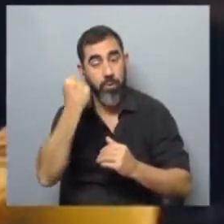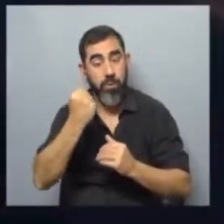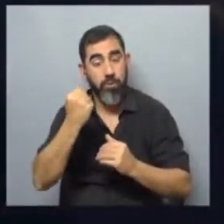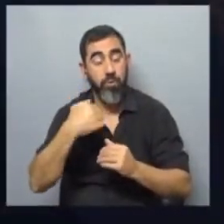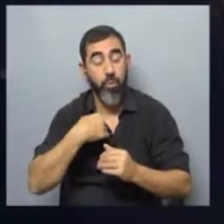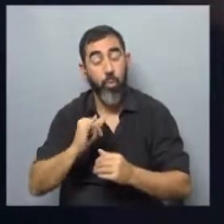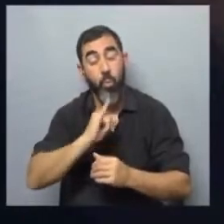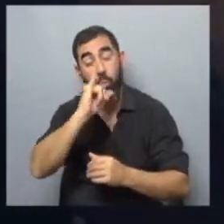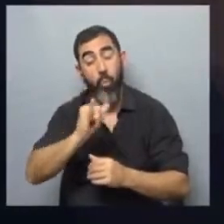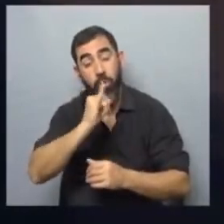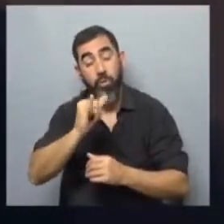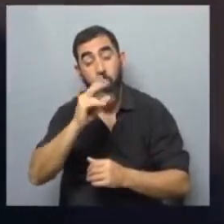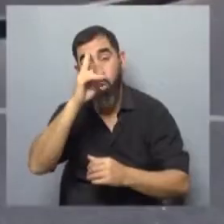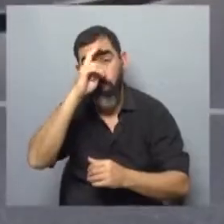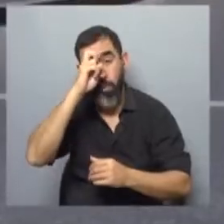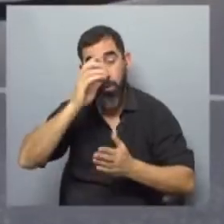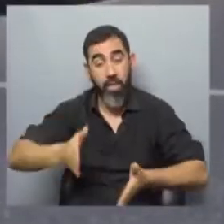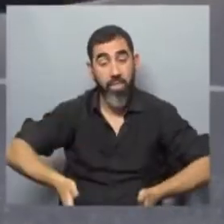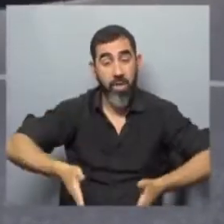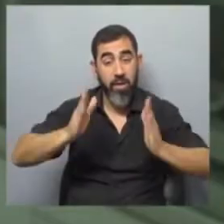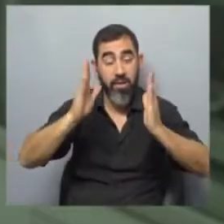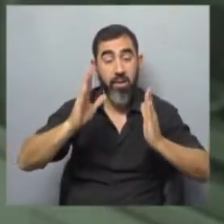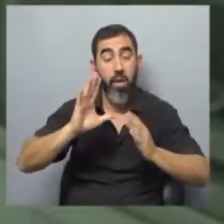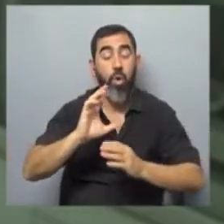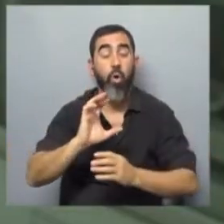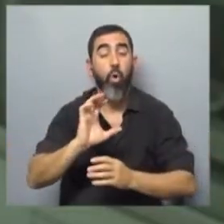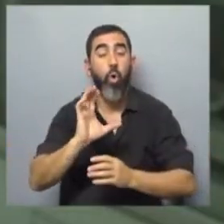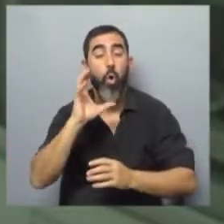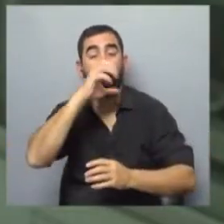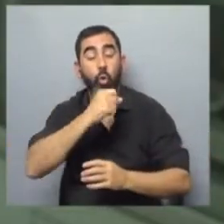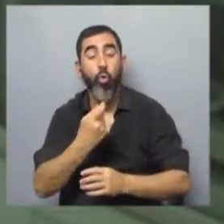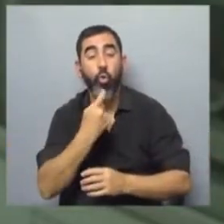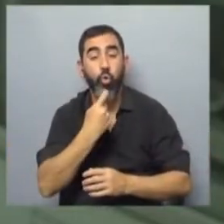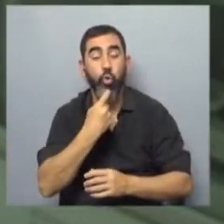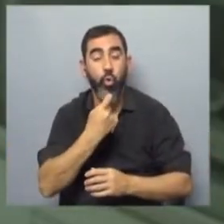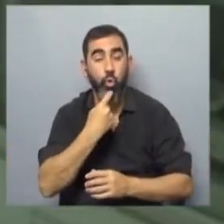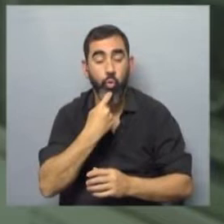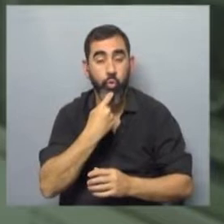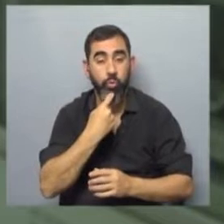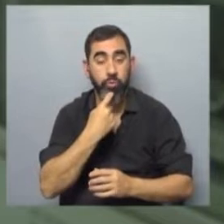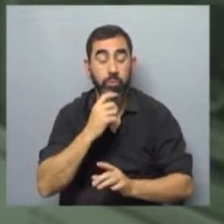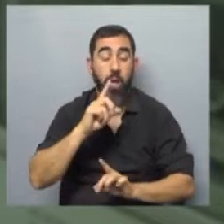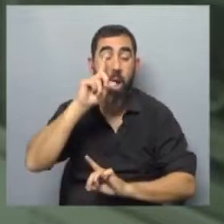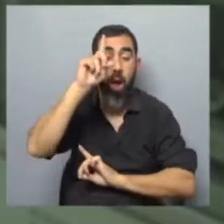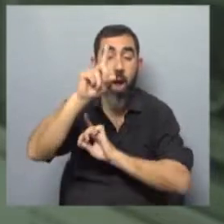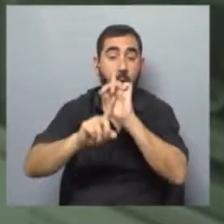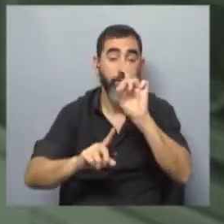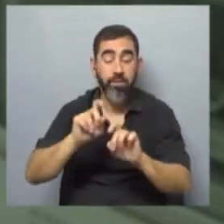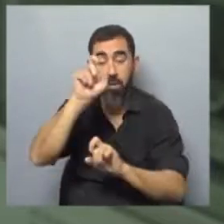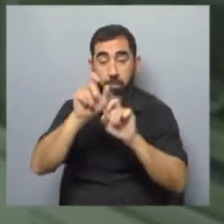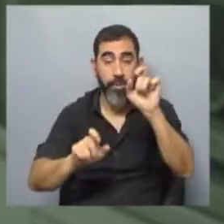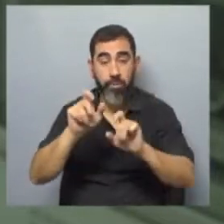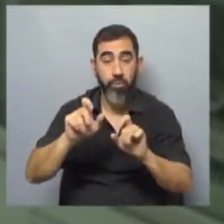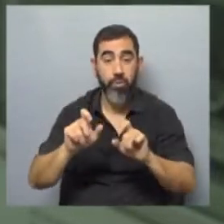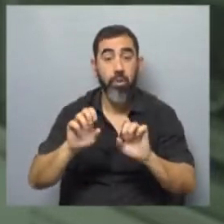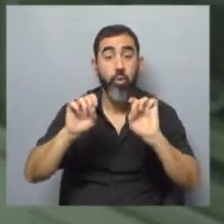cuento que el Hospital de Clínicas tiene un código rojo traumático y a veces vienen pacientes que